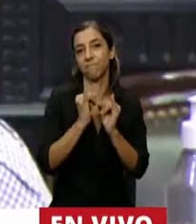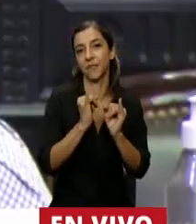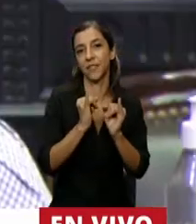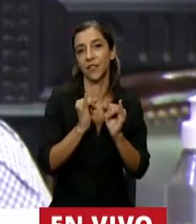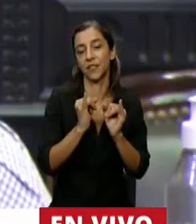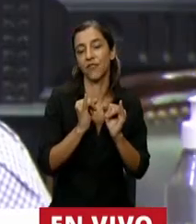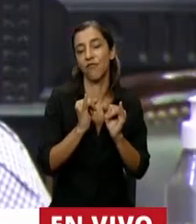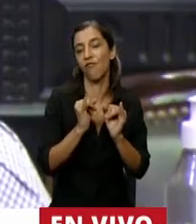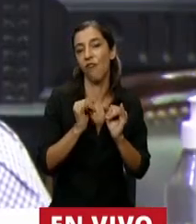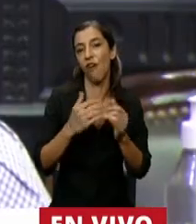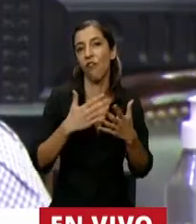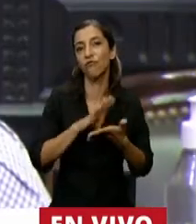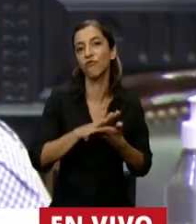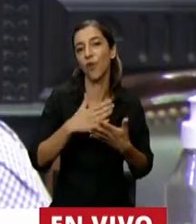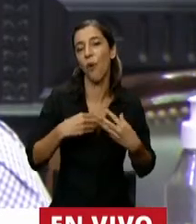de sensibilidad